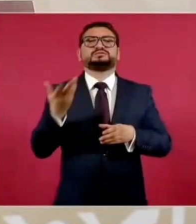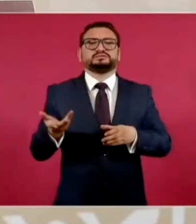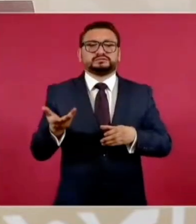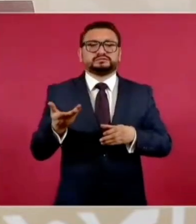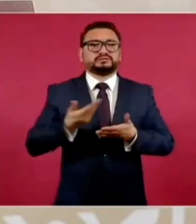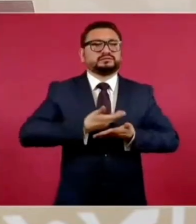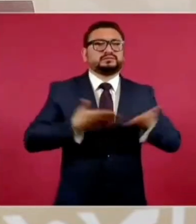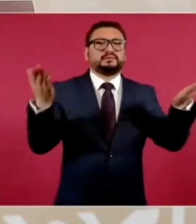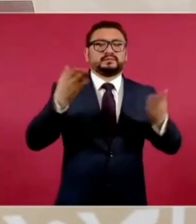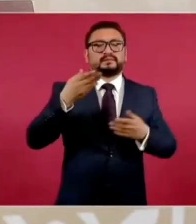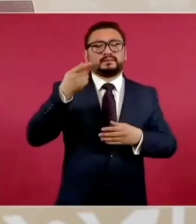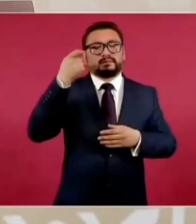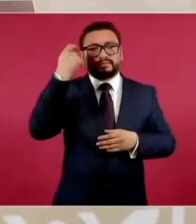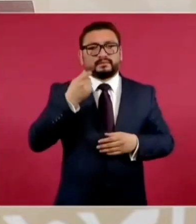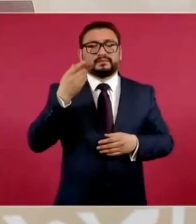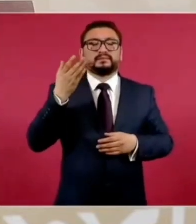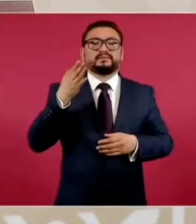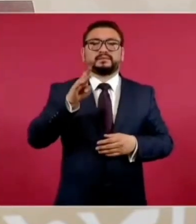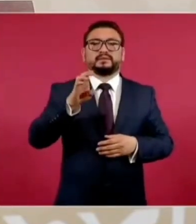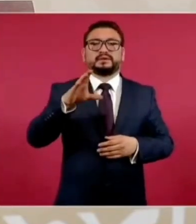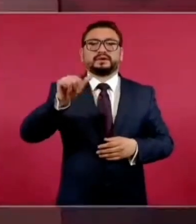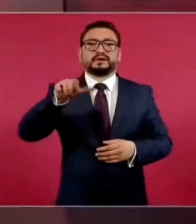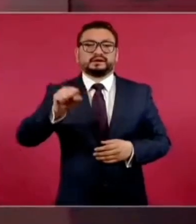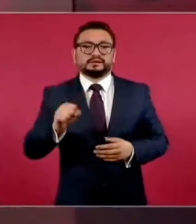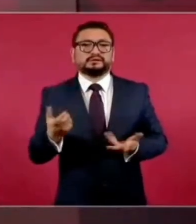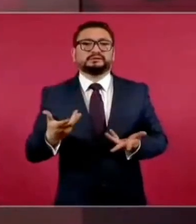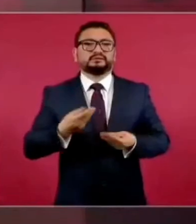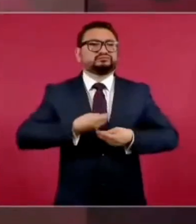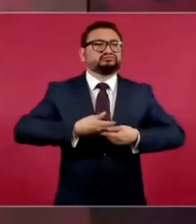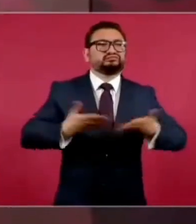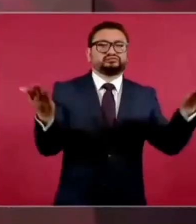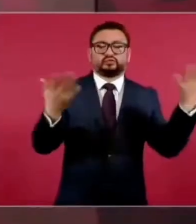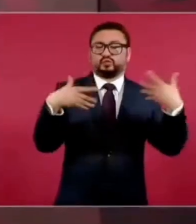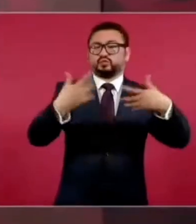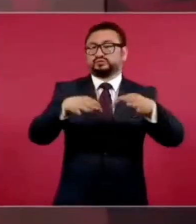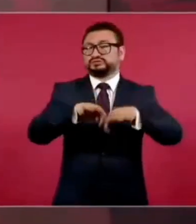las becas. Qué importante es